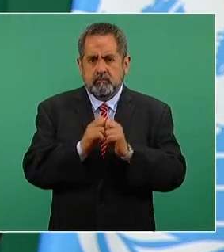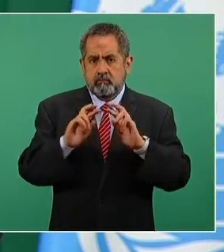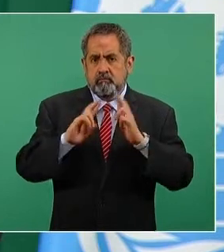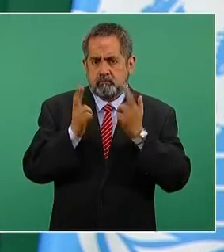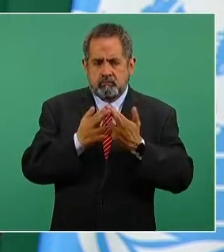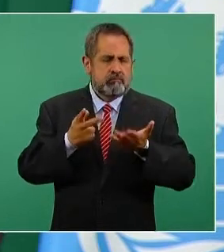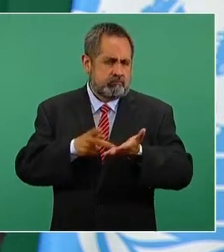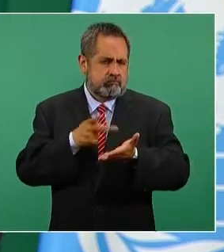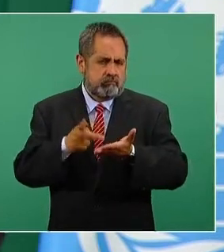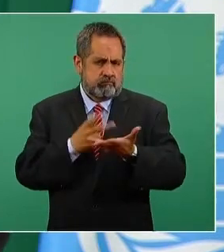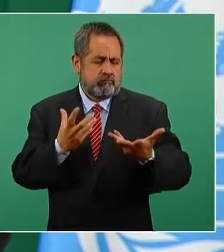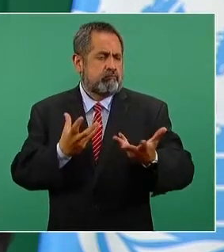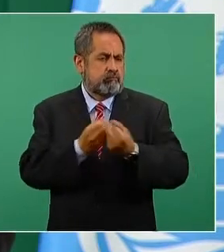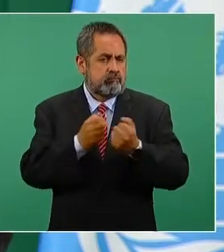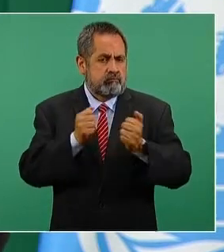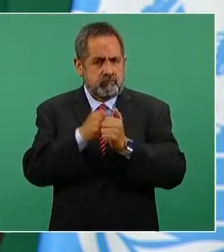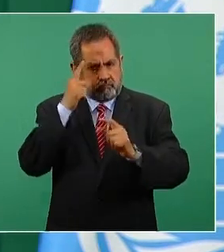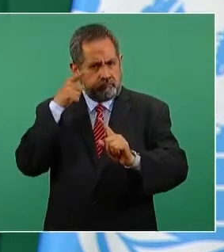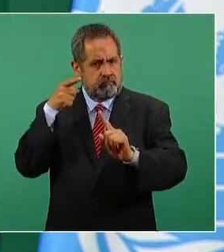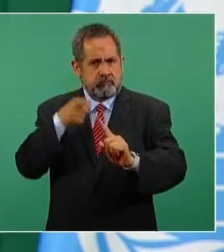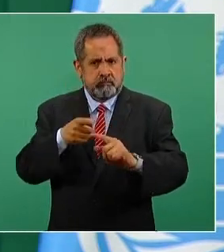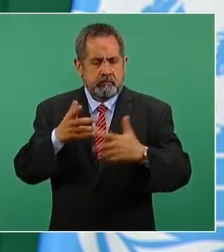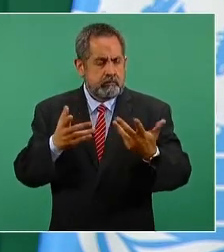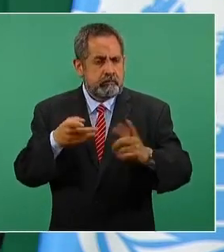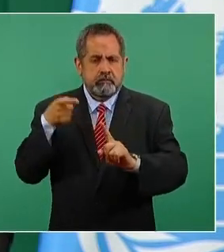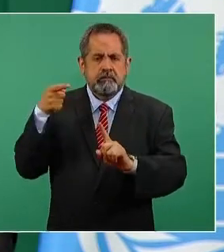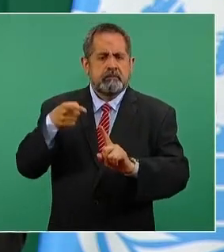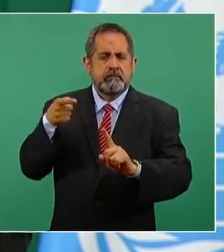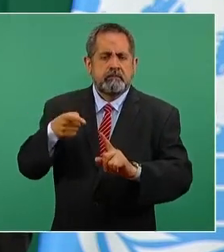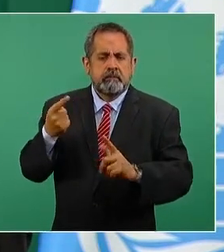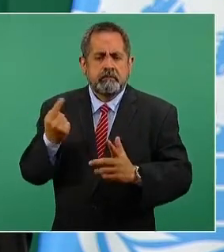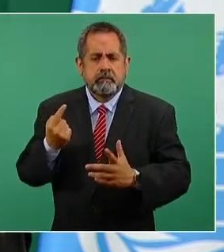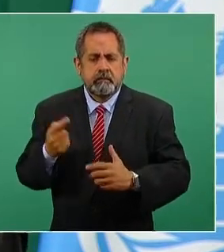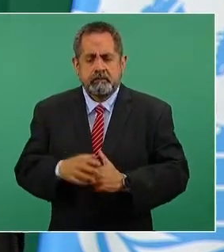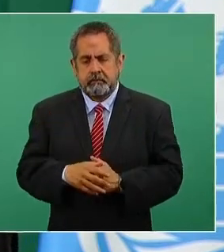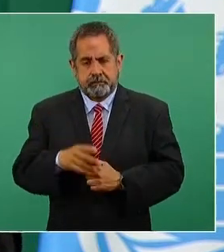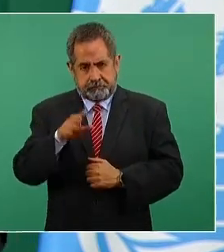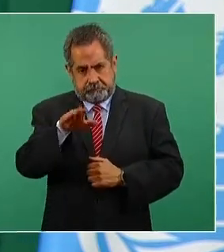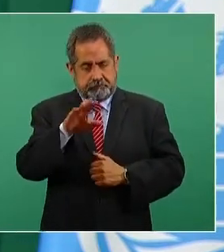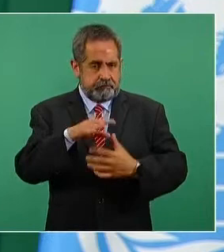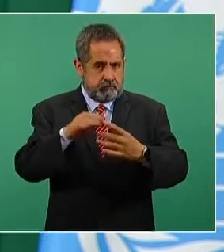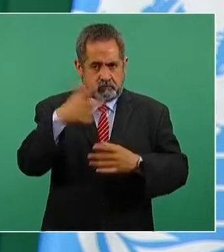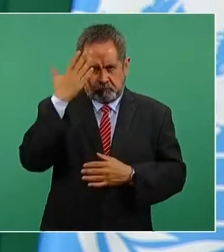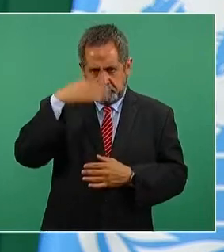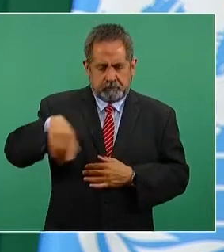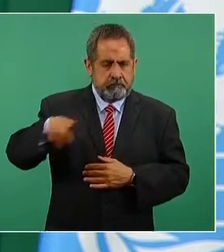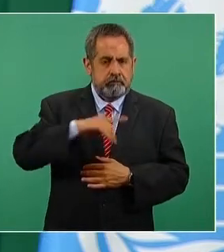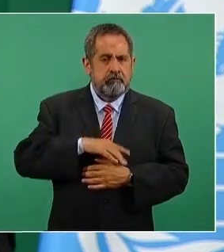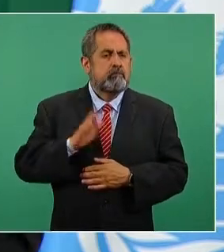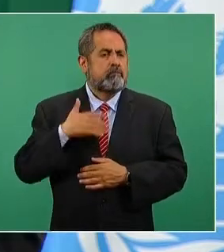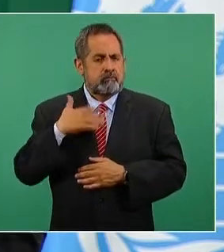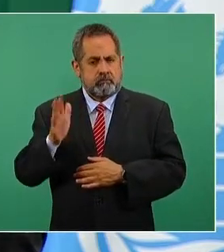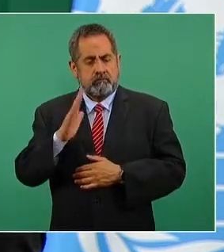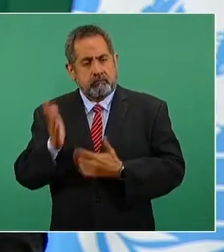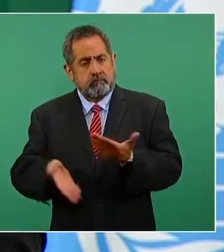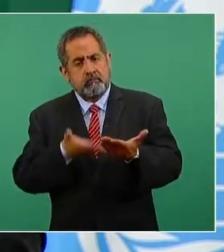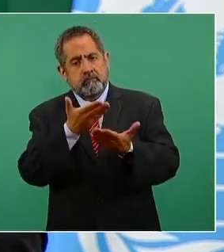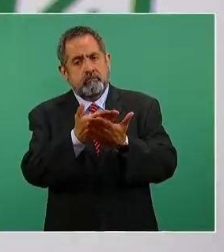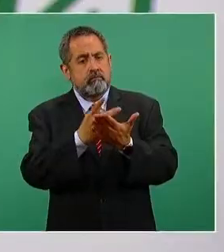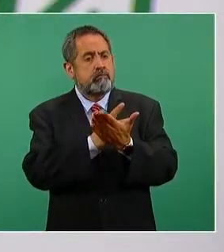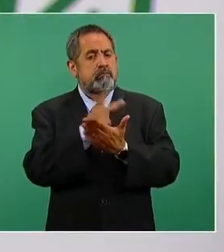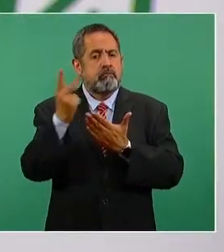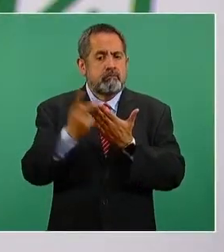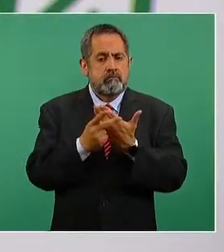varias para este objetivo. ¿Cuál es el objetivo? Como usted sabe, hemos propuesto que haya un programa de